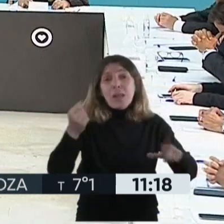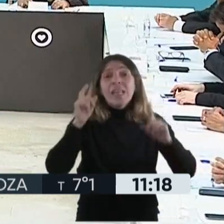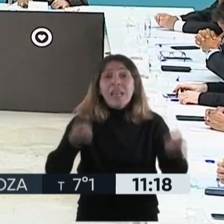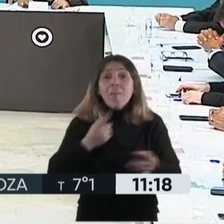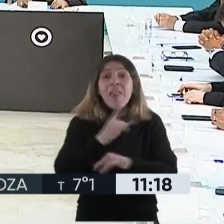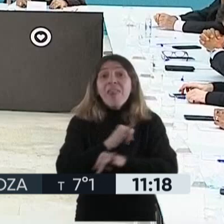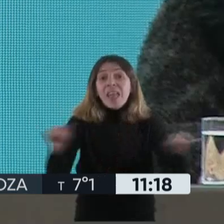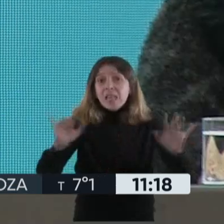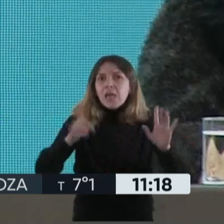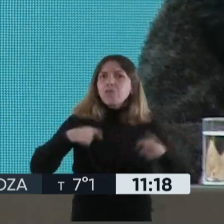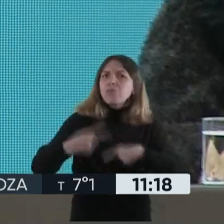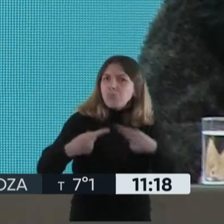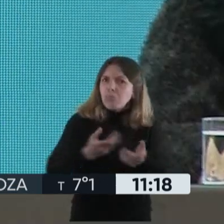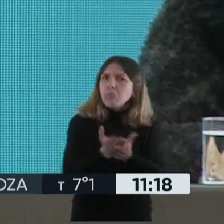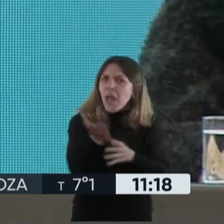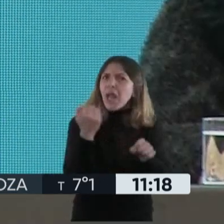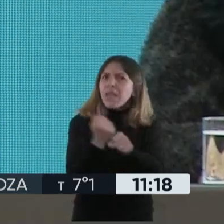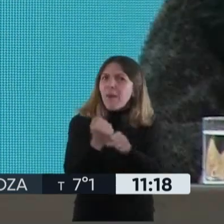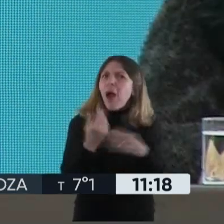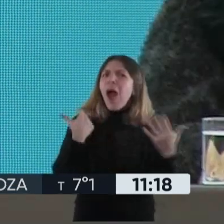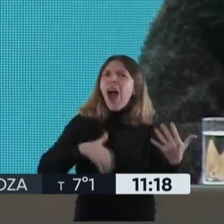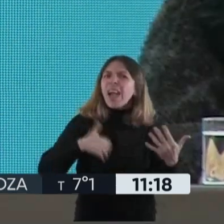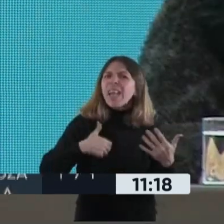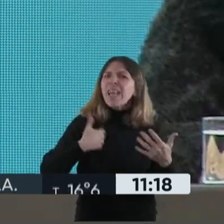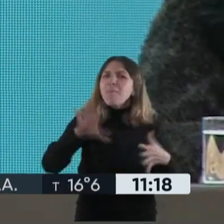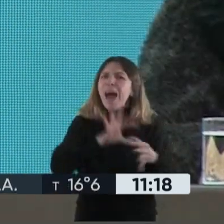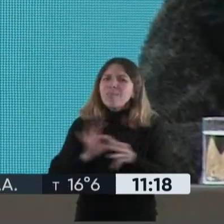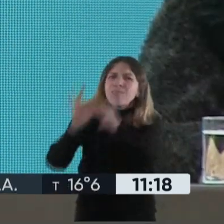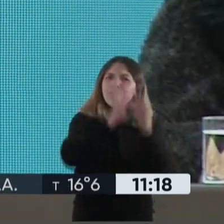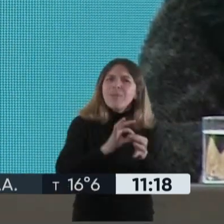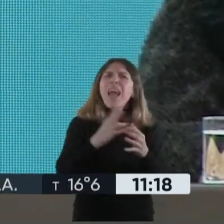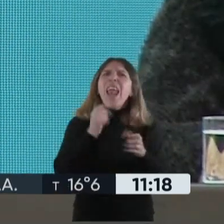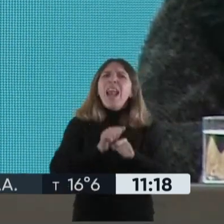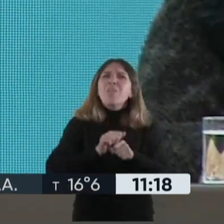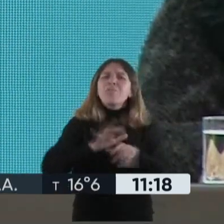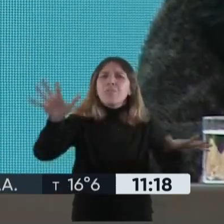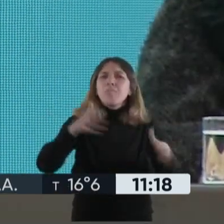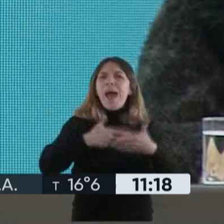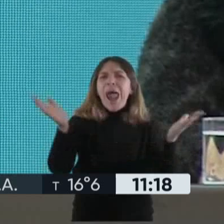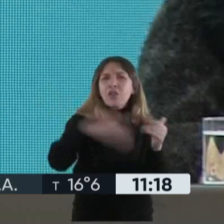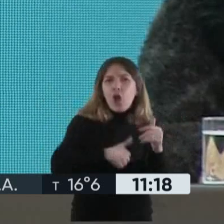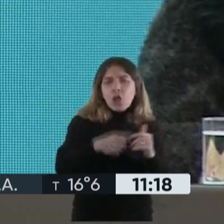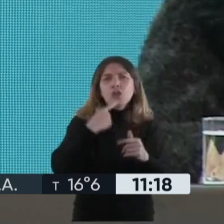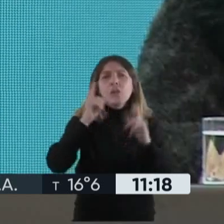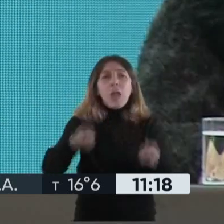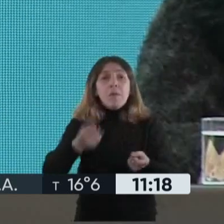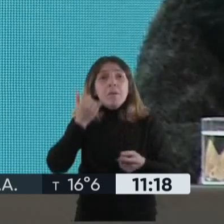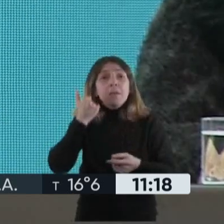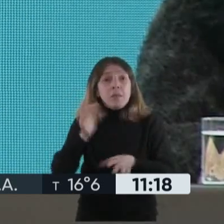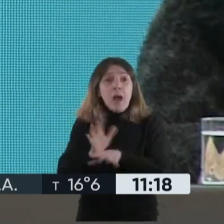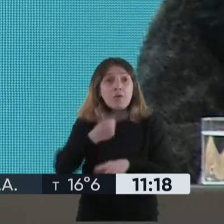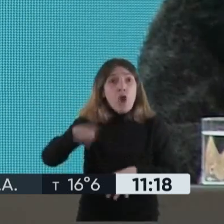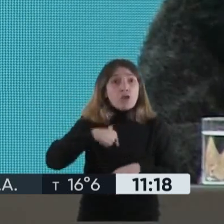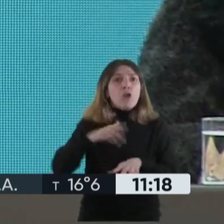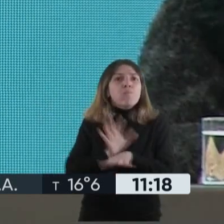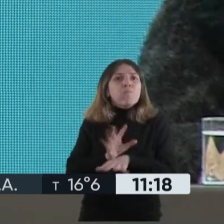que seguimos trabajando para una Argentina más federal, con más energía para todos y todas, preparada para ser proveedor